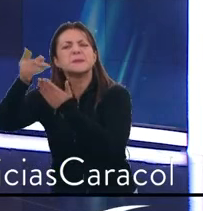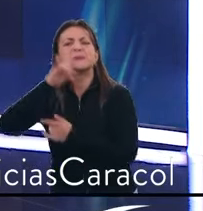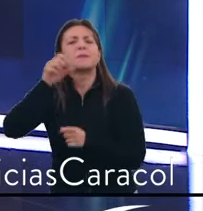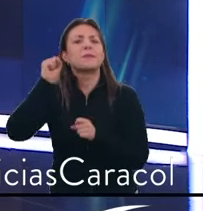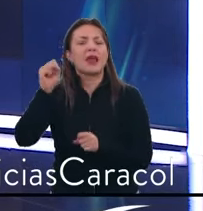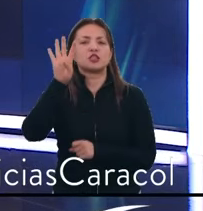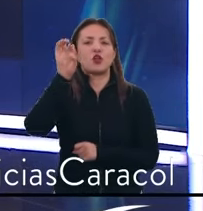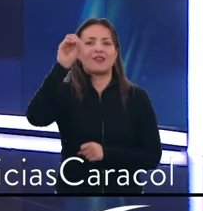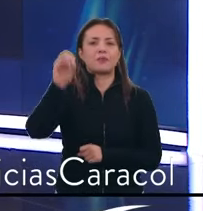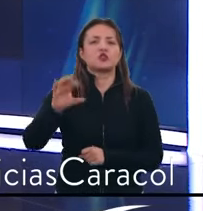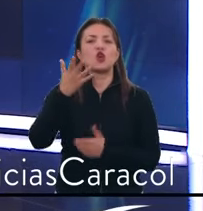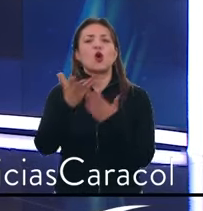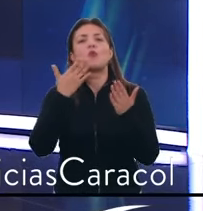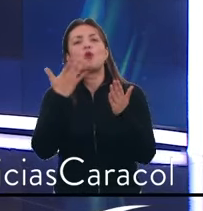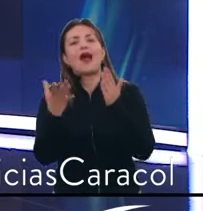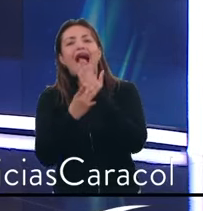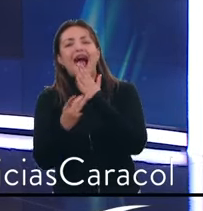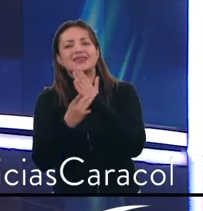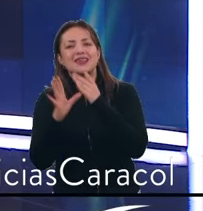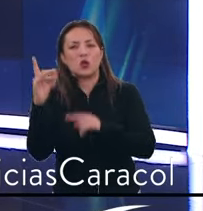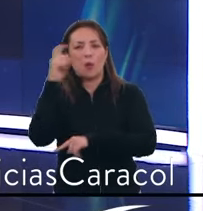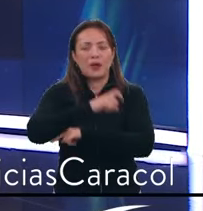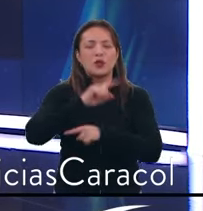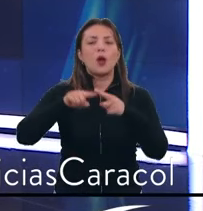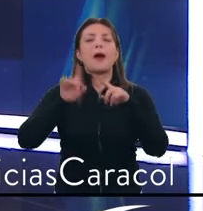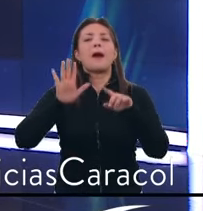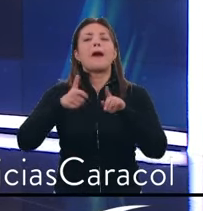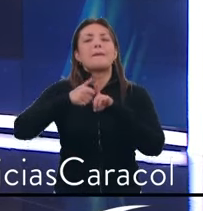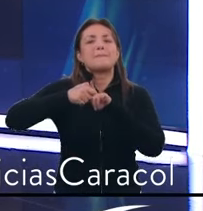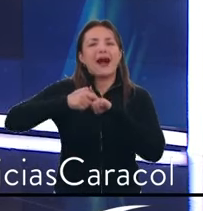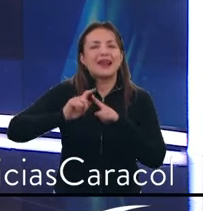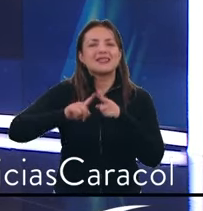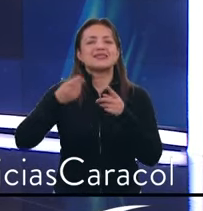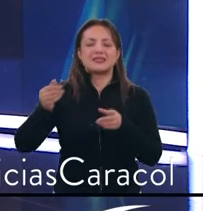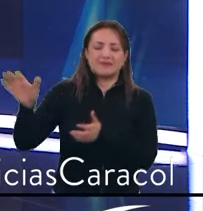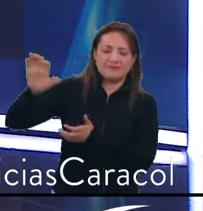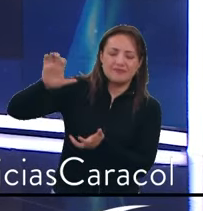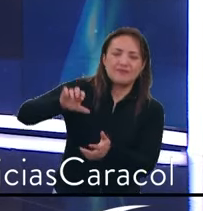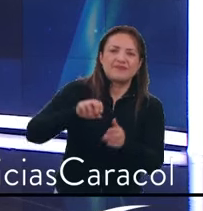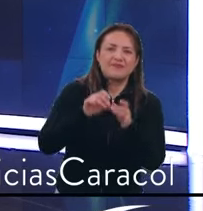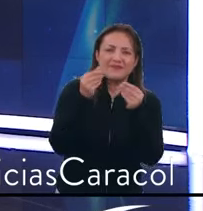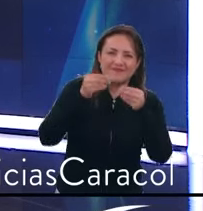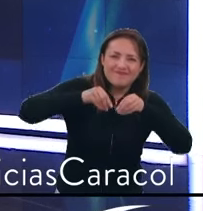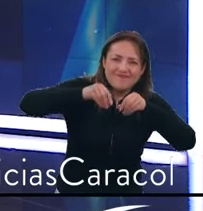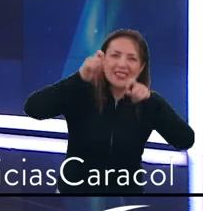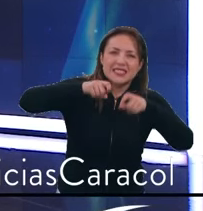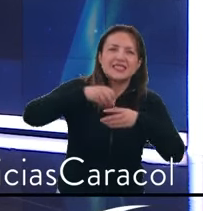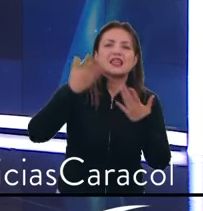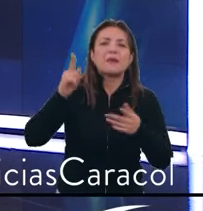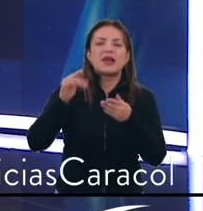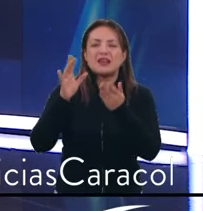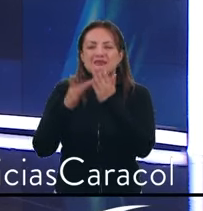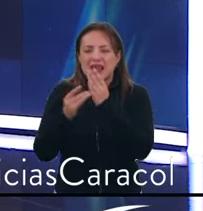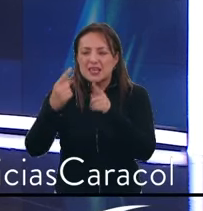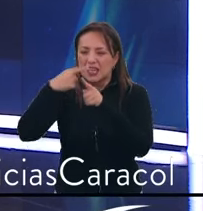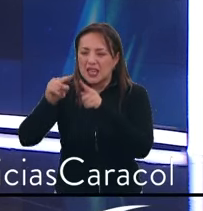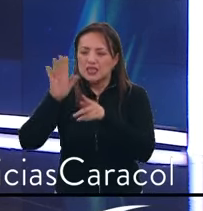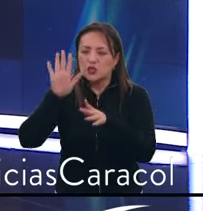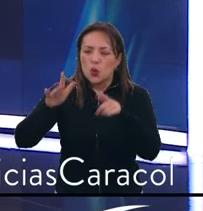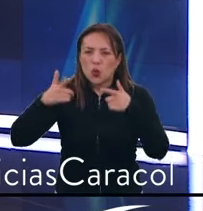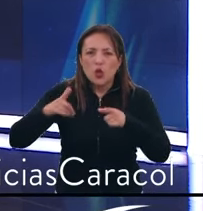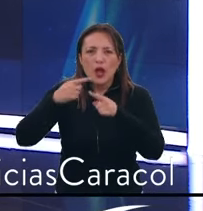son materias primas, como aceites de petróleo, maíz, abonos minerales, aceites y productos terminados como tortas e